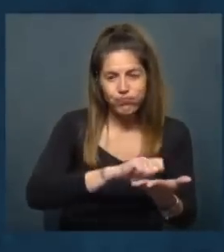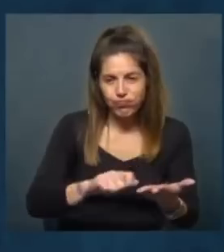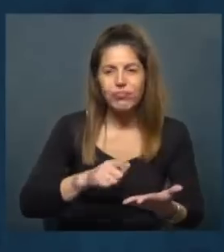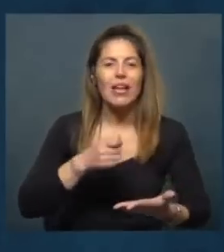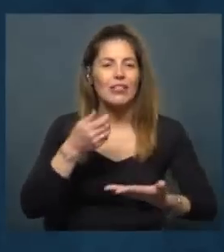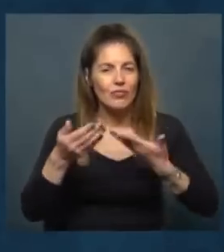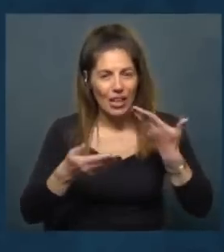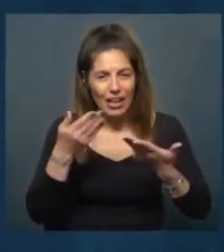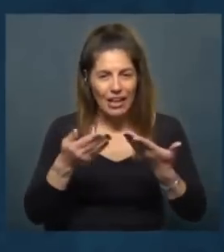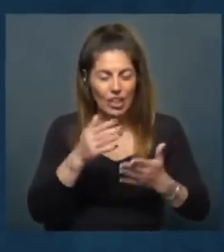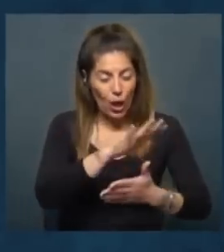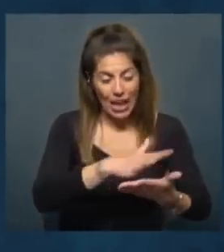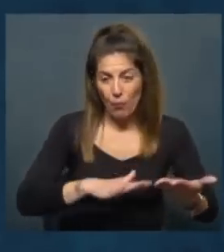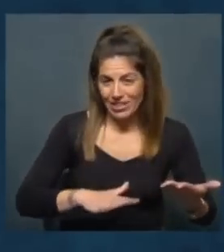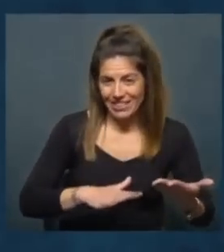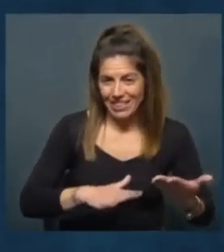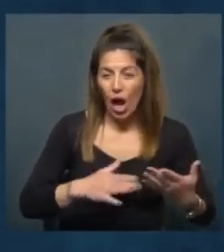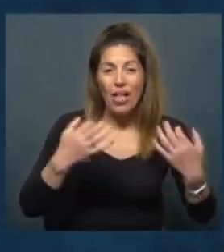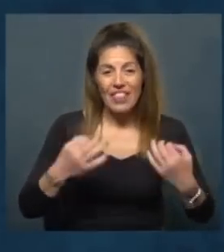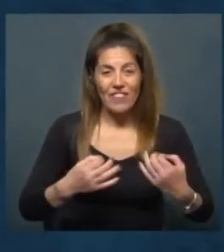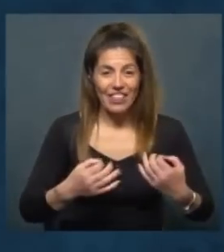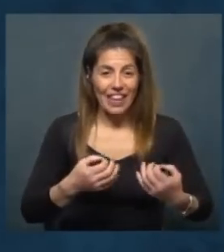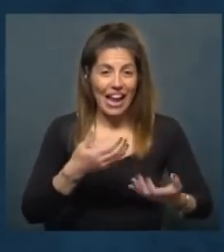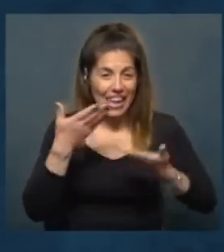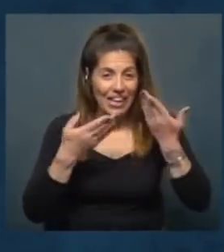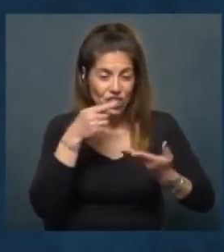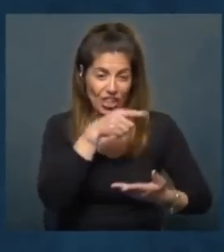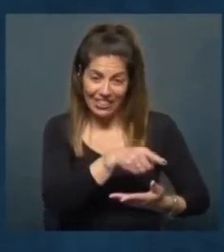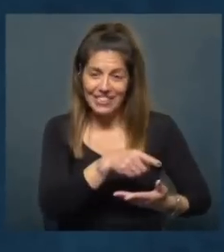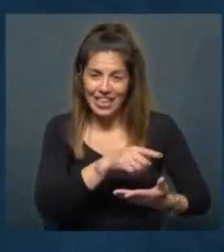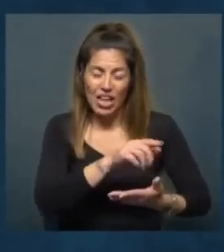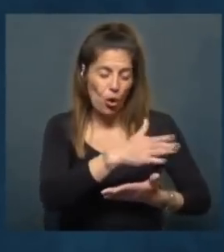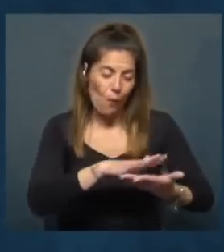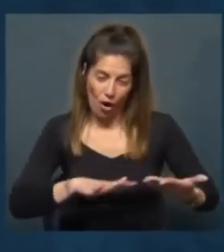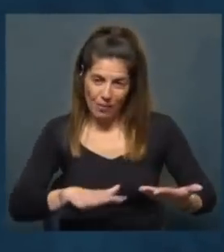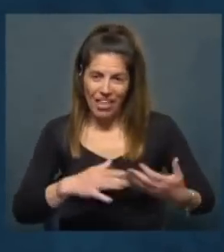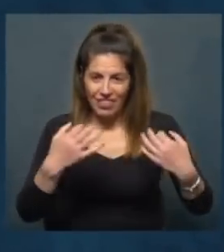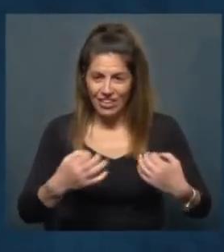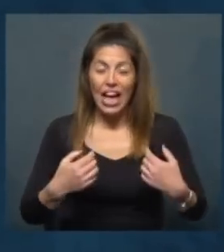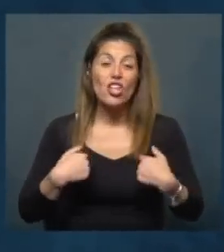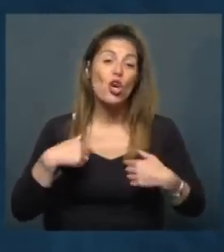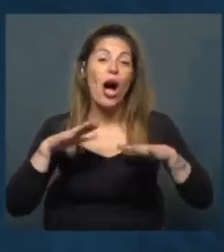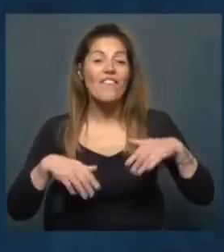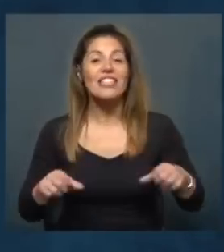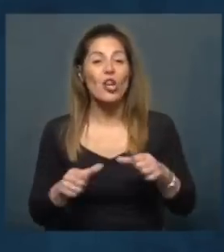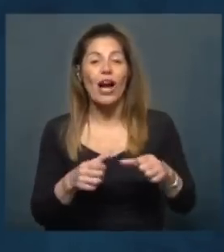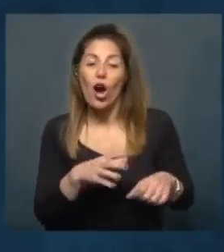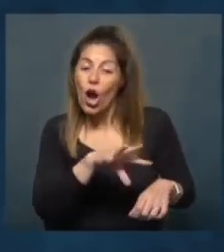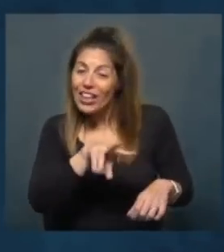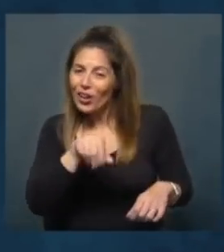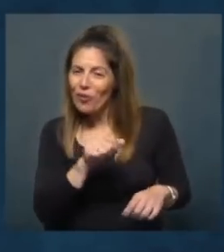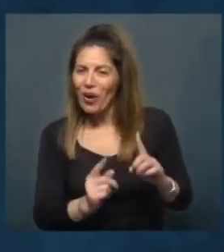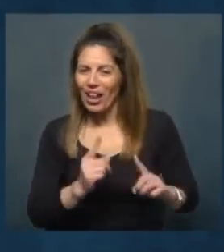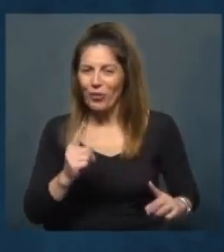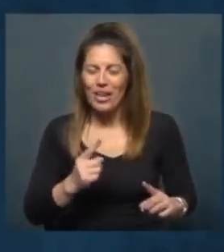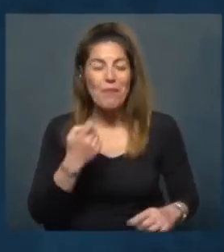la y bueno y de la poesía porque en realidad las canciones de patas son Realmente poemas y yo a veces lo que hago es le robo alguna porque